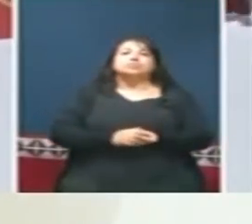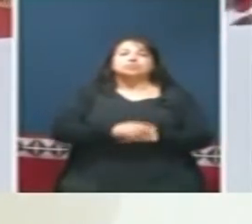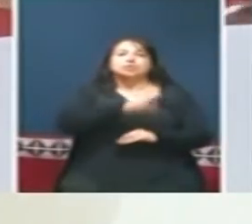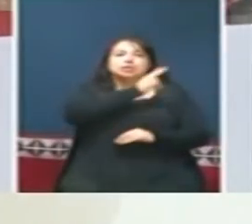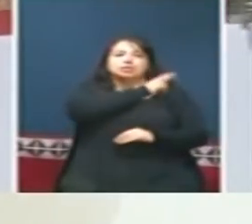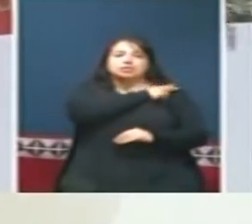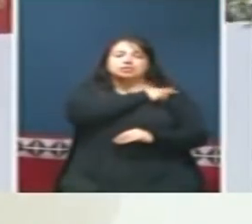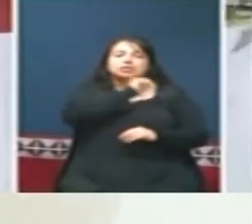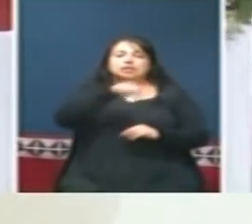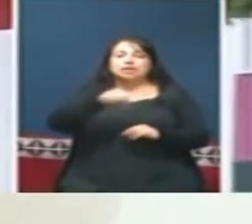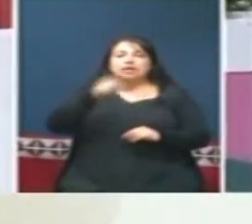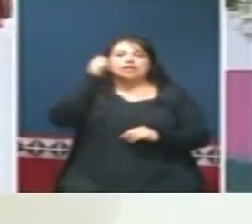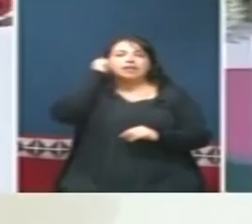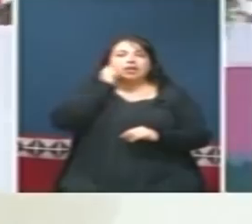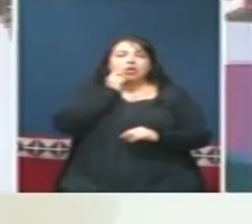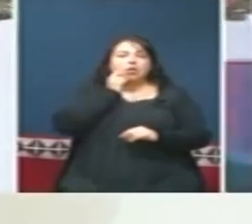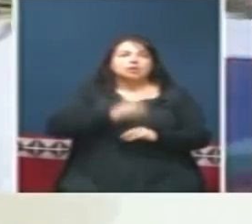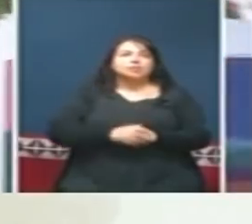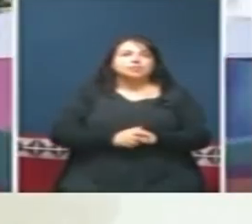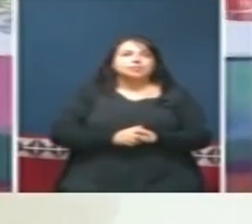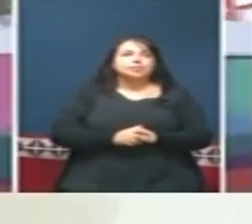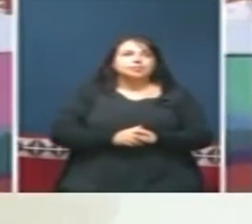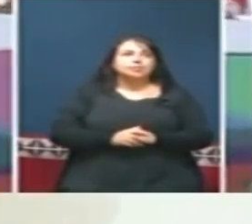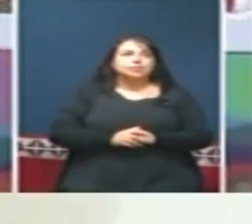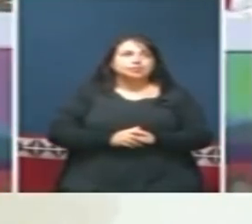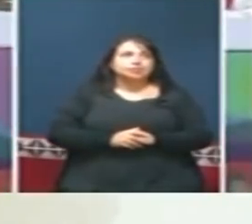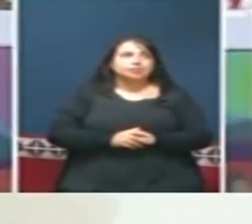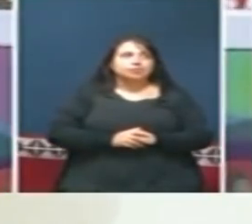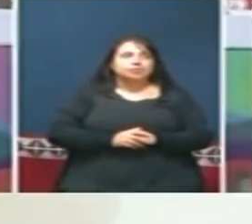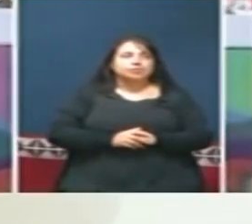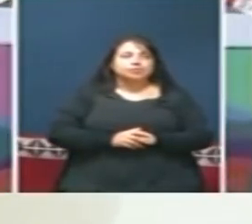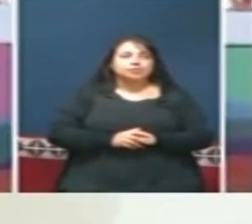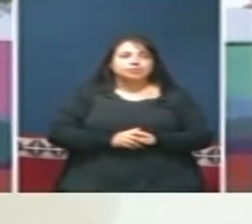la Pascua, en Jesús nuestro